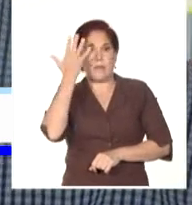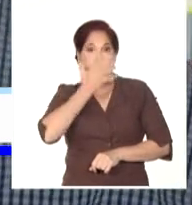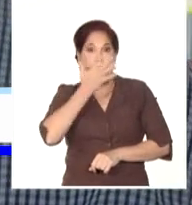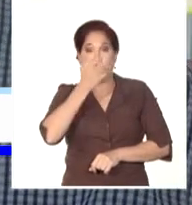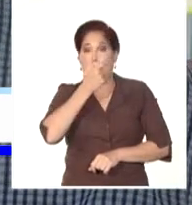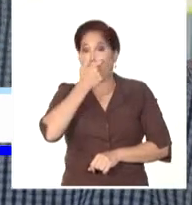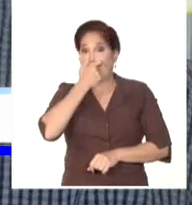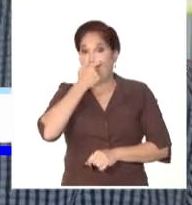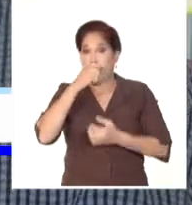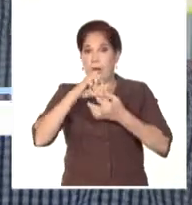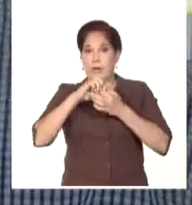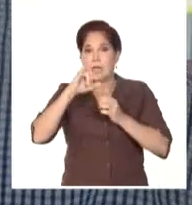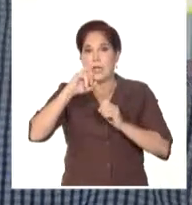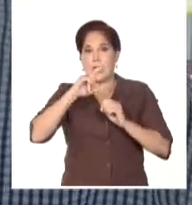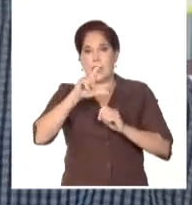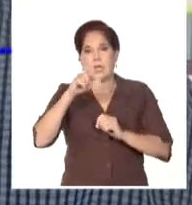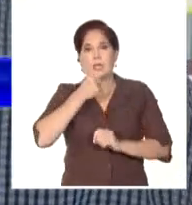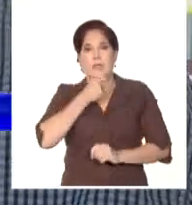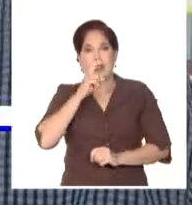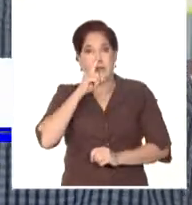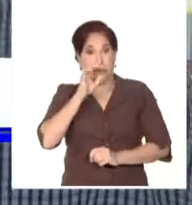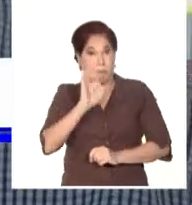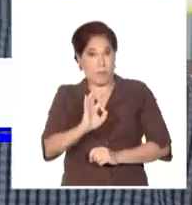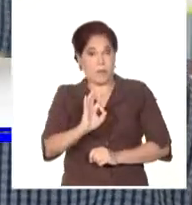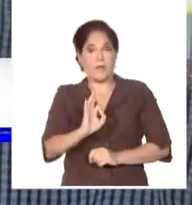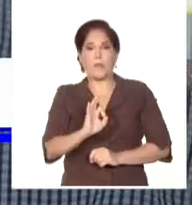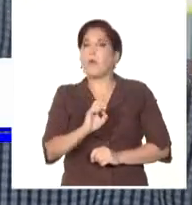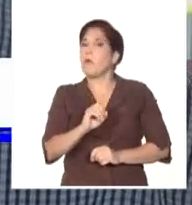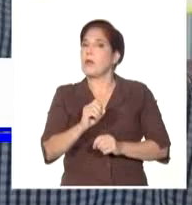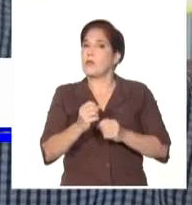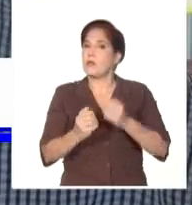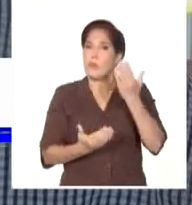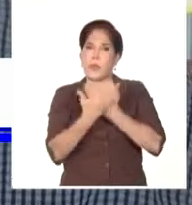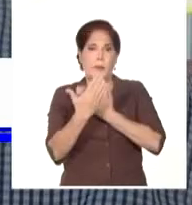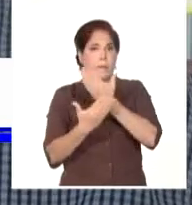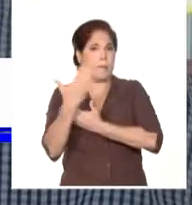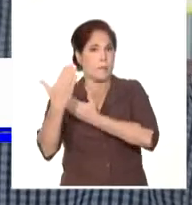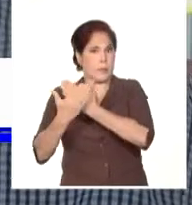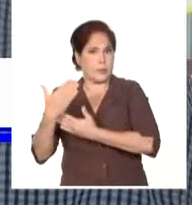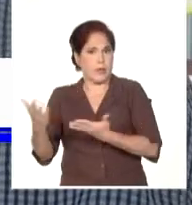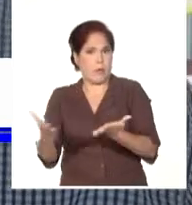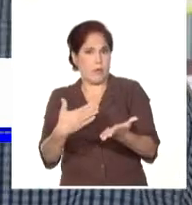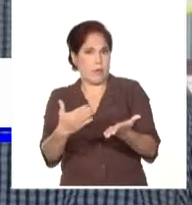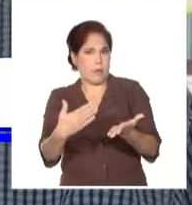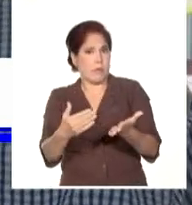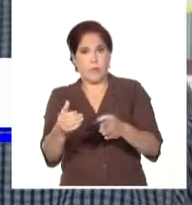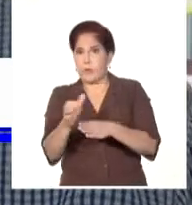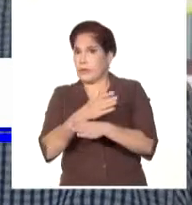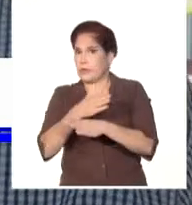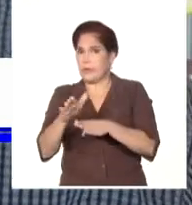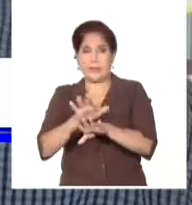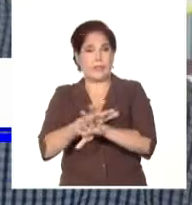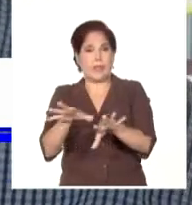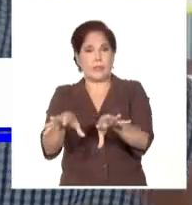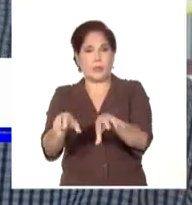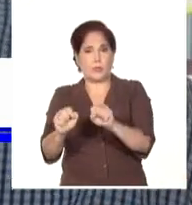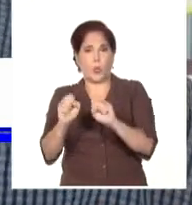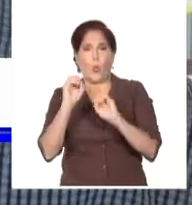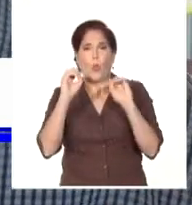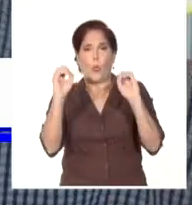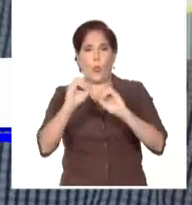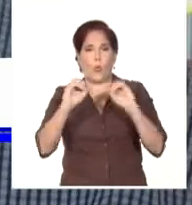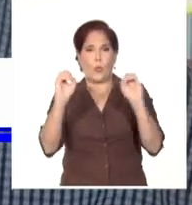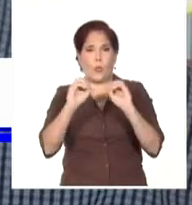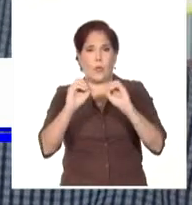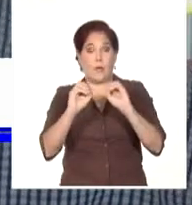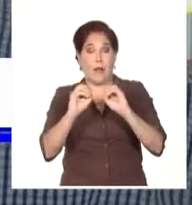plaquet que se hizo en los años 80, de una tirada limitada, bellísimo, y que ha sido encontrado el original en Islas